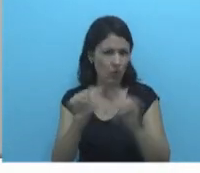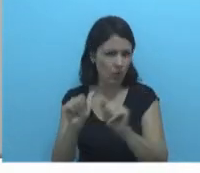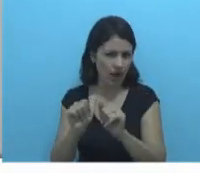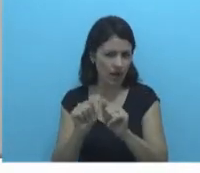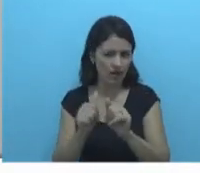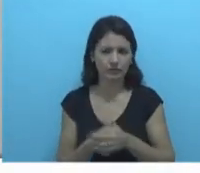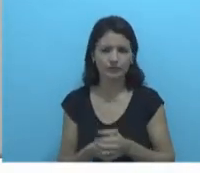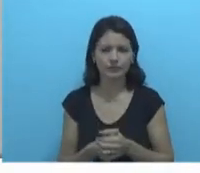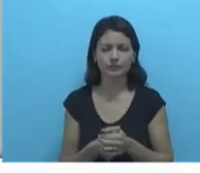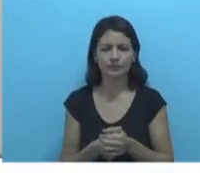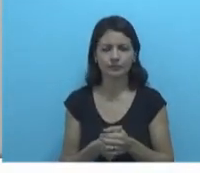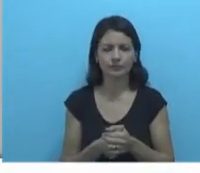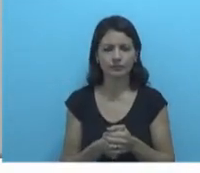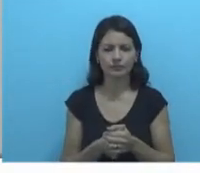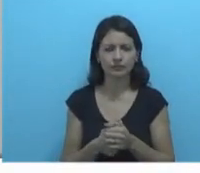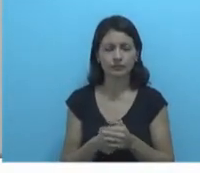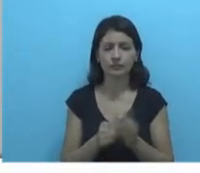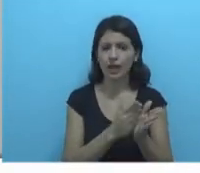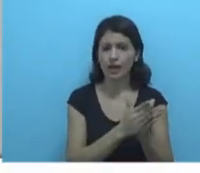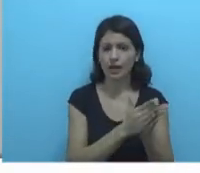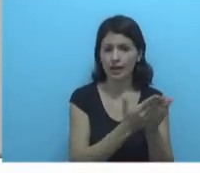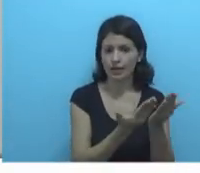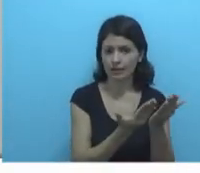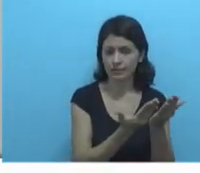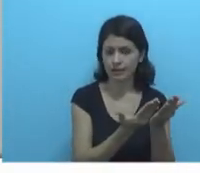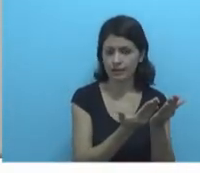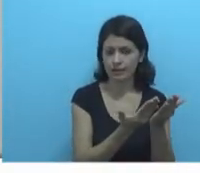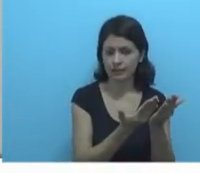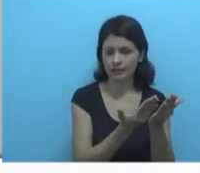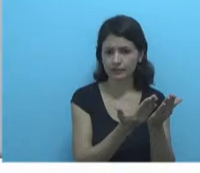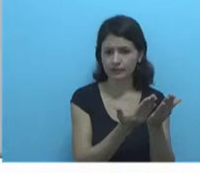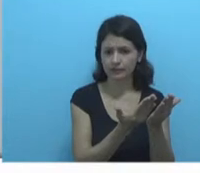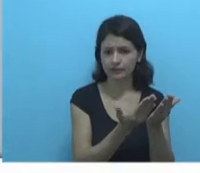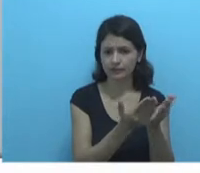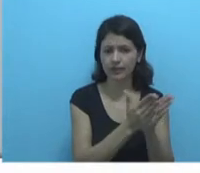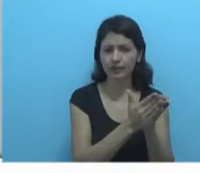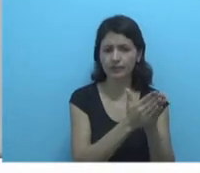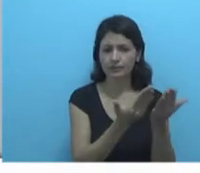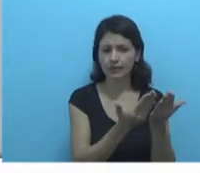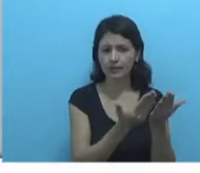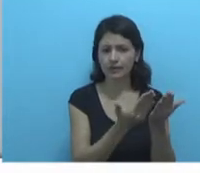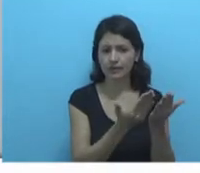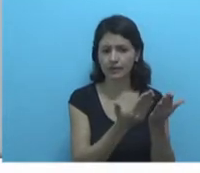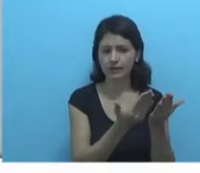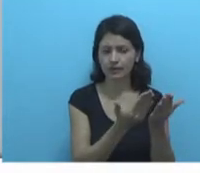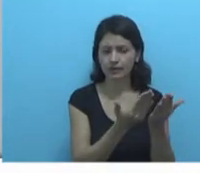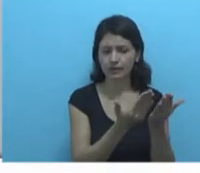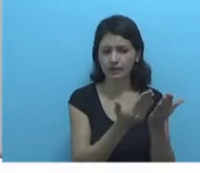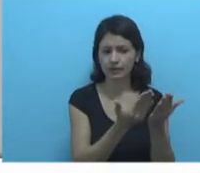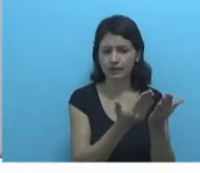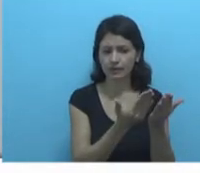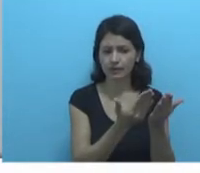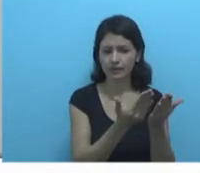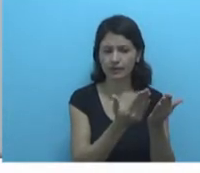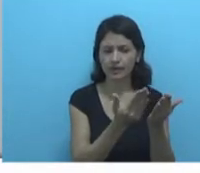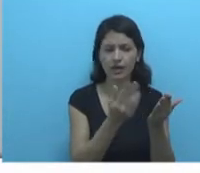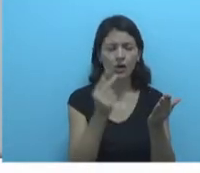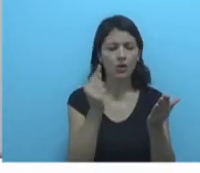¿Puede repetir los números para que quede claro, por favor, diputado? Sí, el expediente del diputado